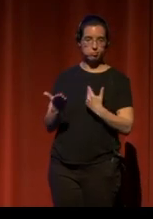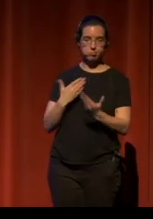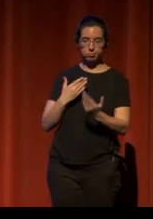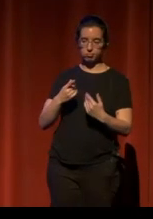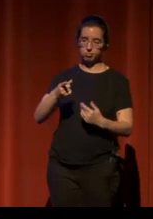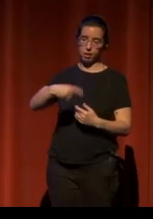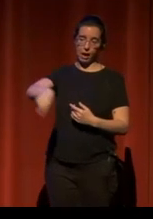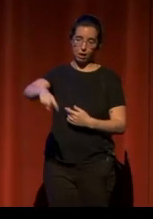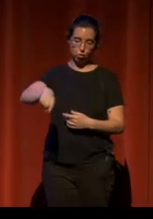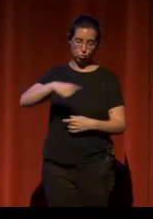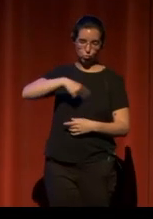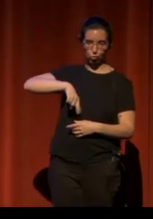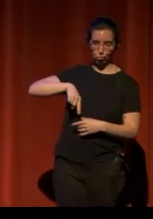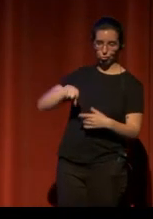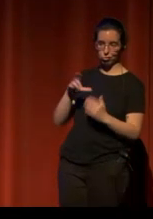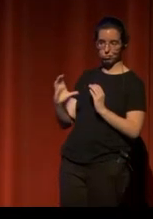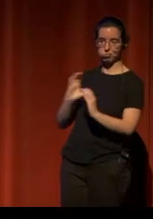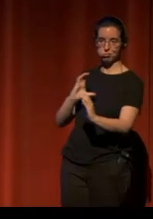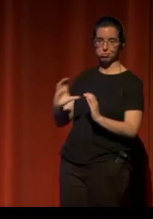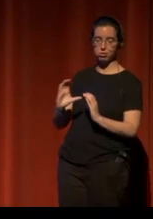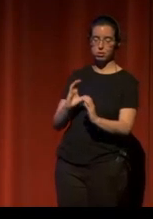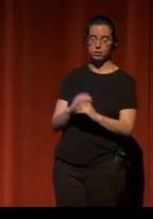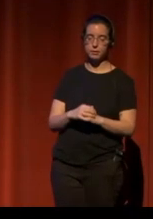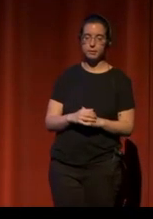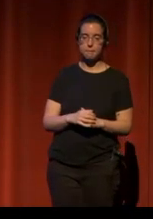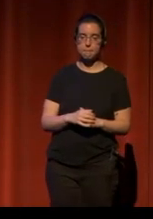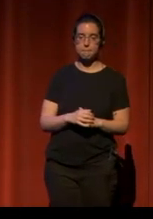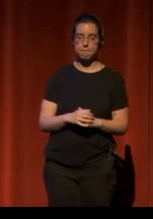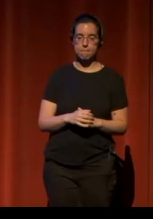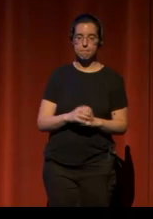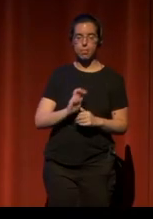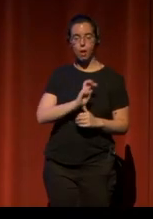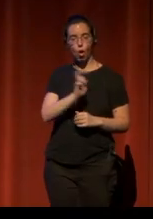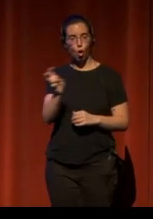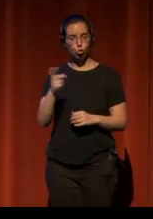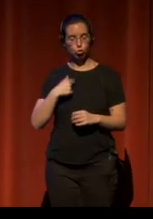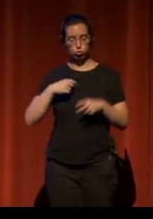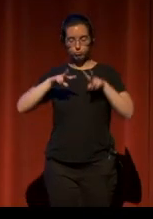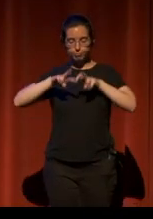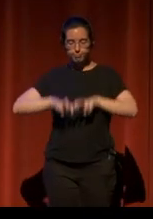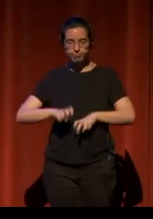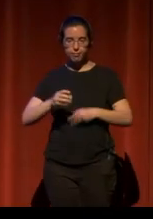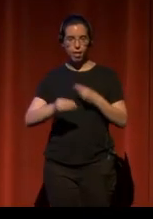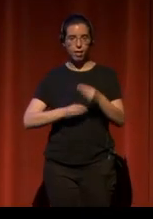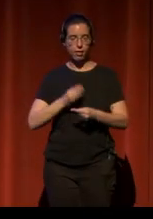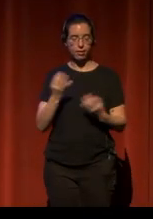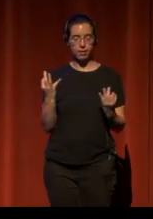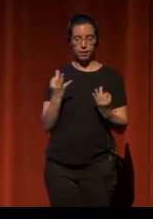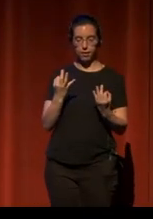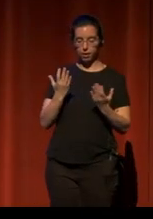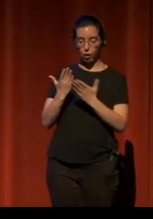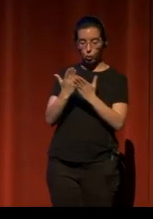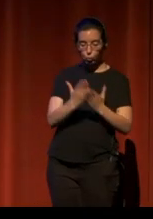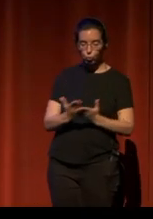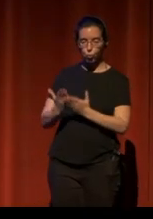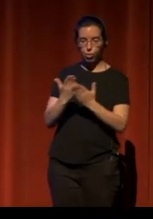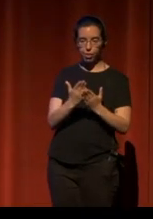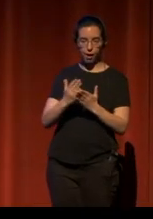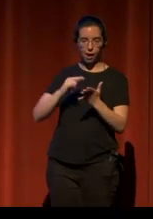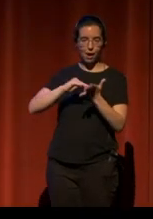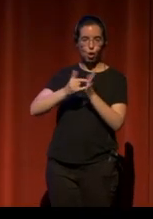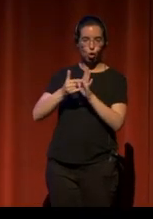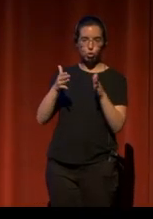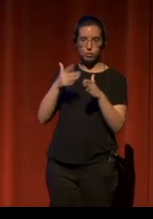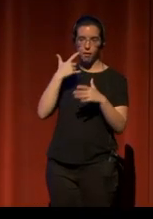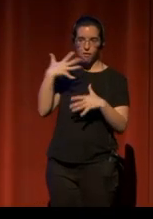ellos no y bueno otra cosa que hice en mi investig acción fue estudiar los ecosistemas más famosos del mundo no